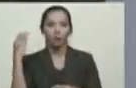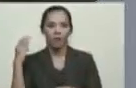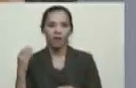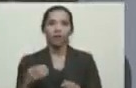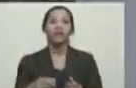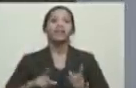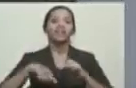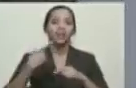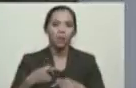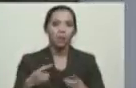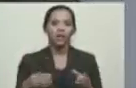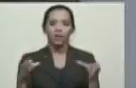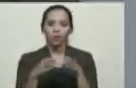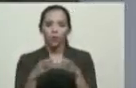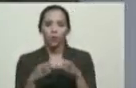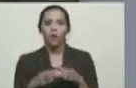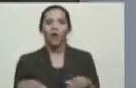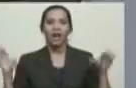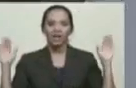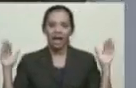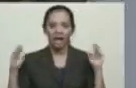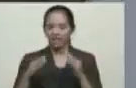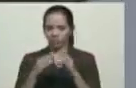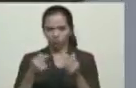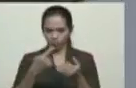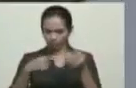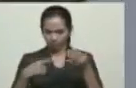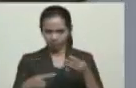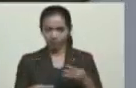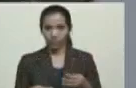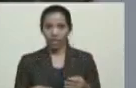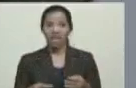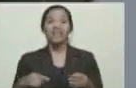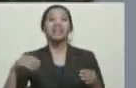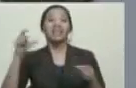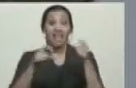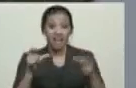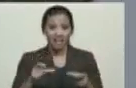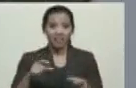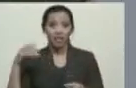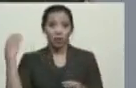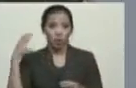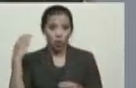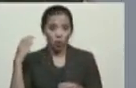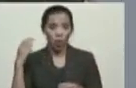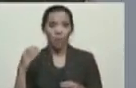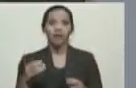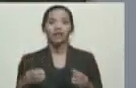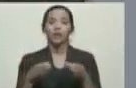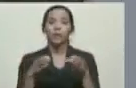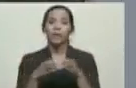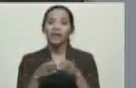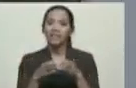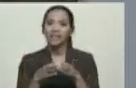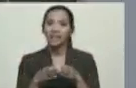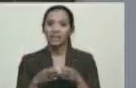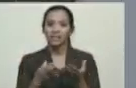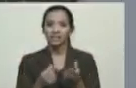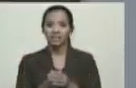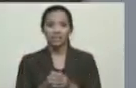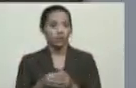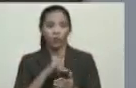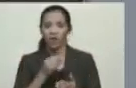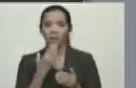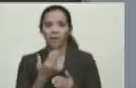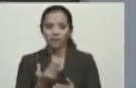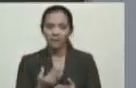del grupo Arcángel y todo eso. Pero a esta gente, siendo de Colombia, la compañía de discos, no le permiten en varios países de esos del